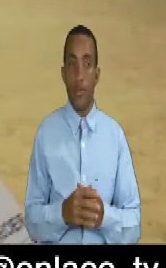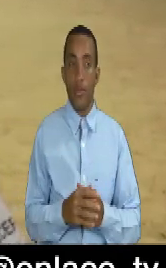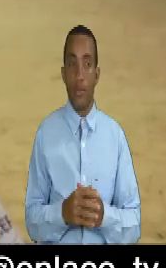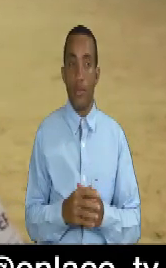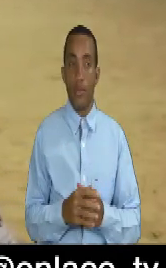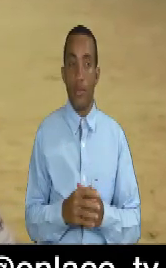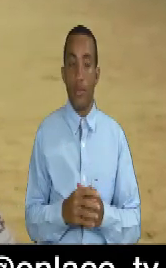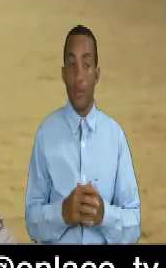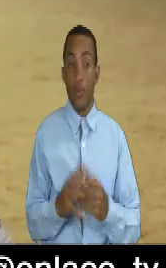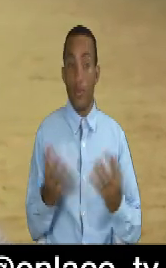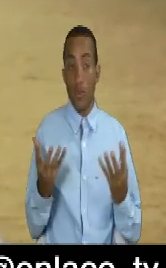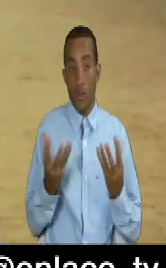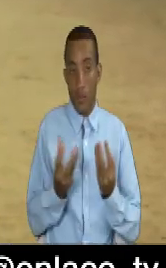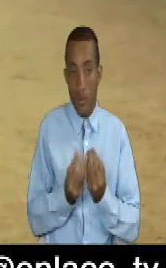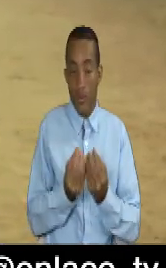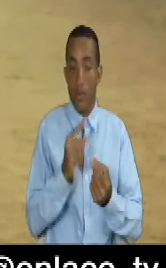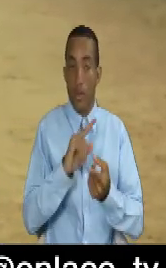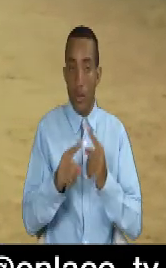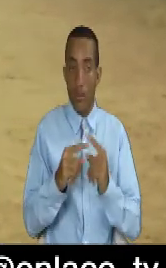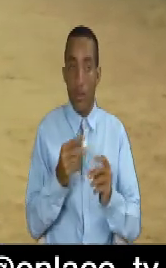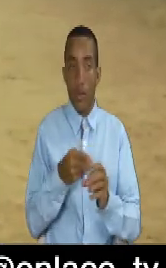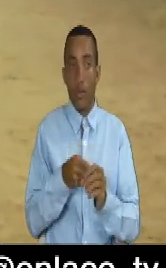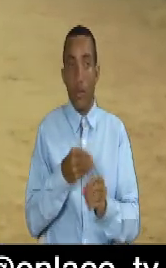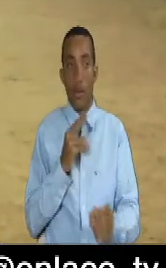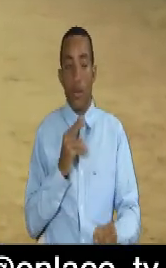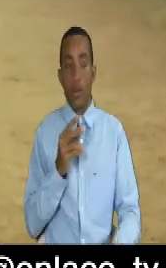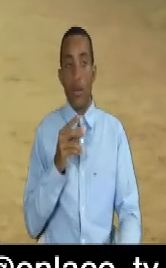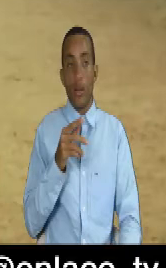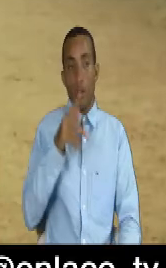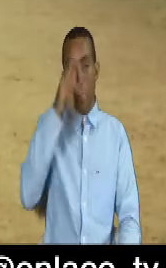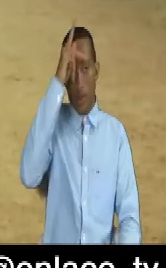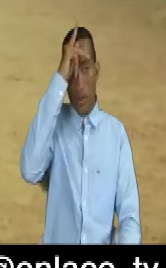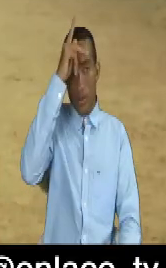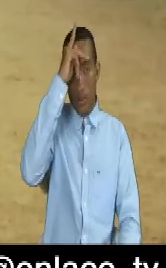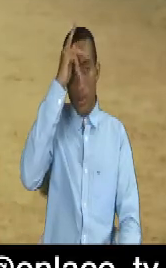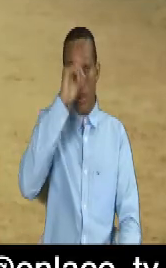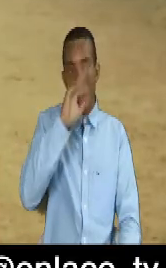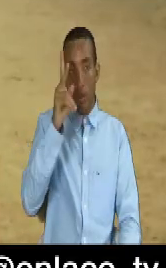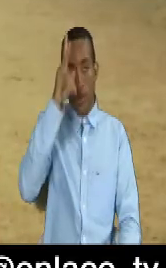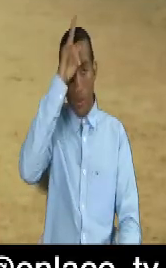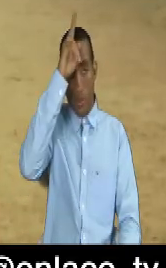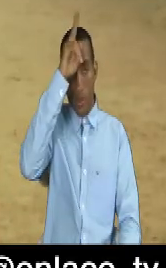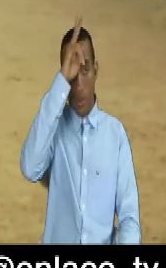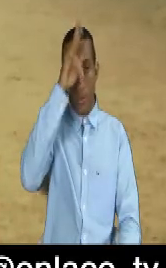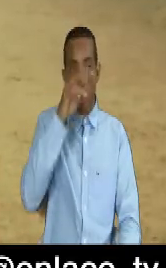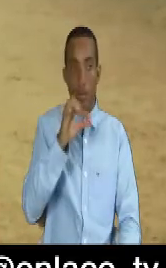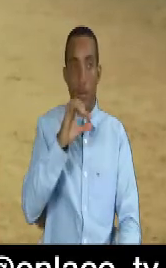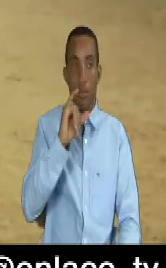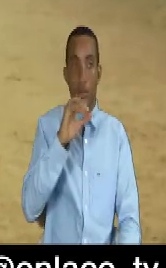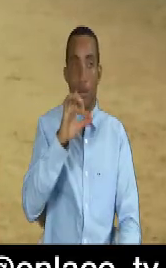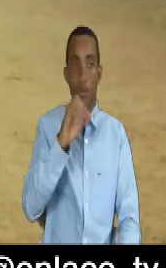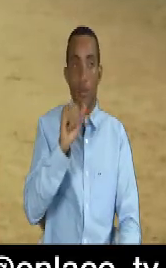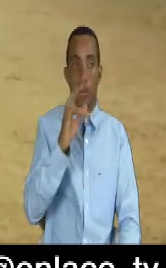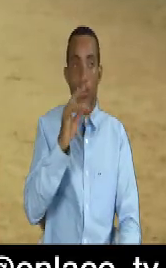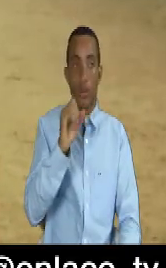por un grupo de amigos que nos retiramos de los Pipatones. Igual muy agradecido con los Pipatones.